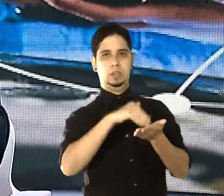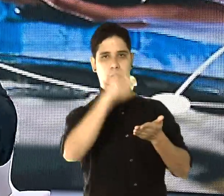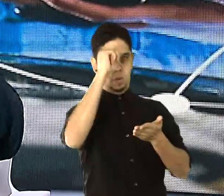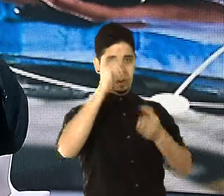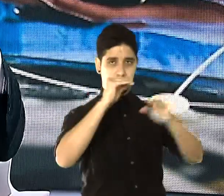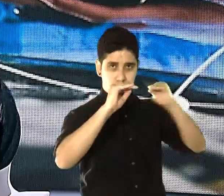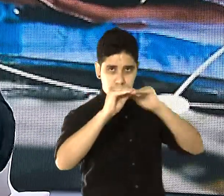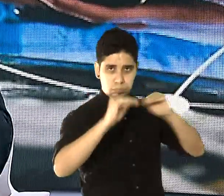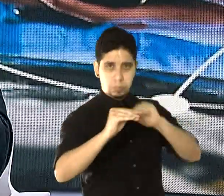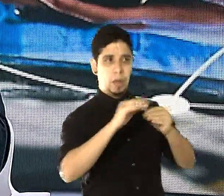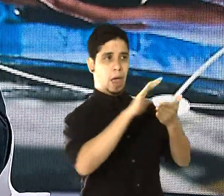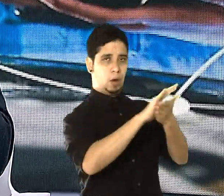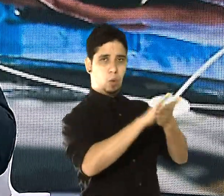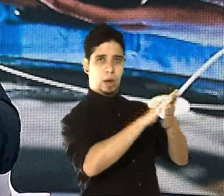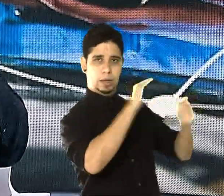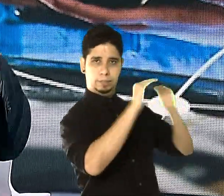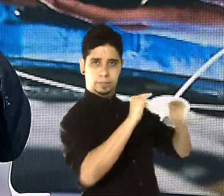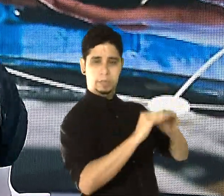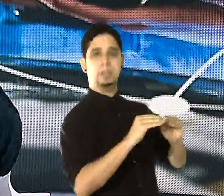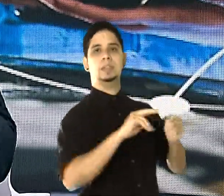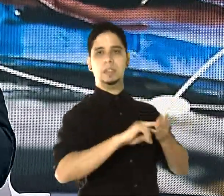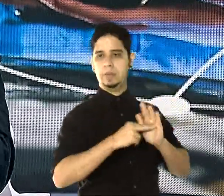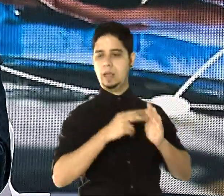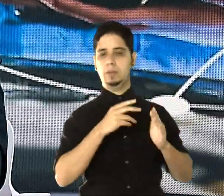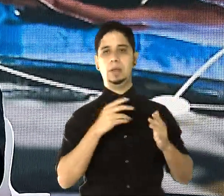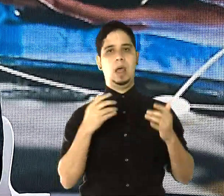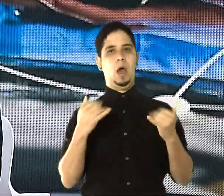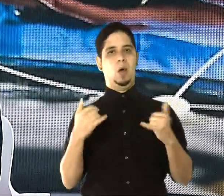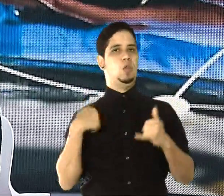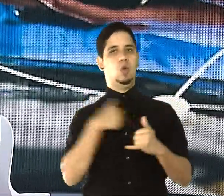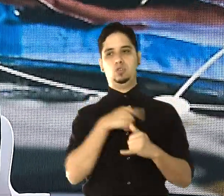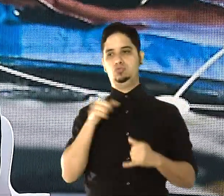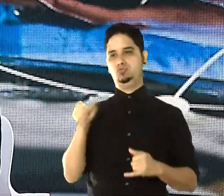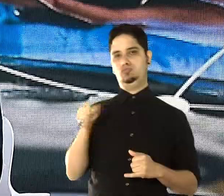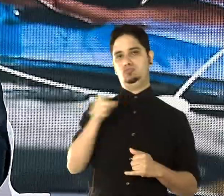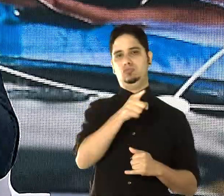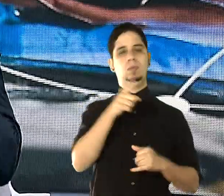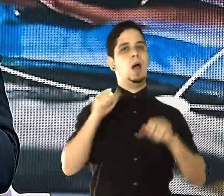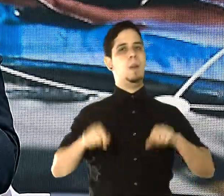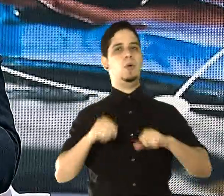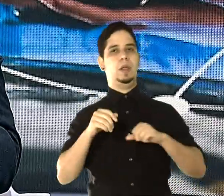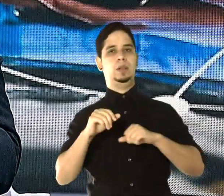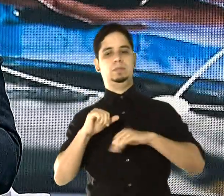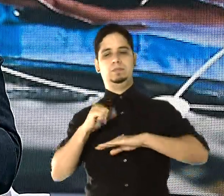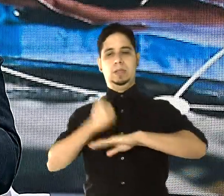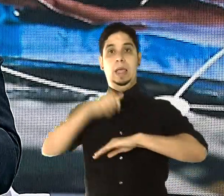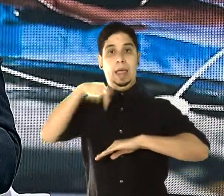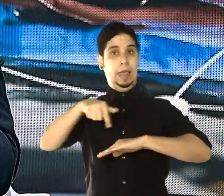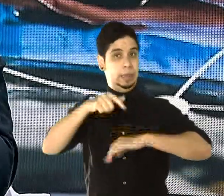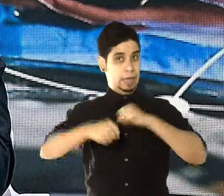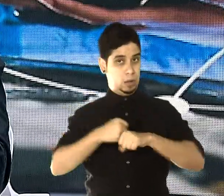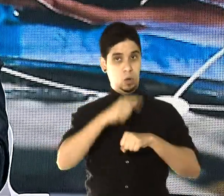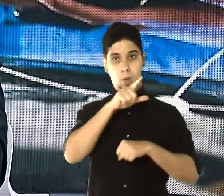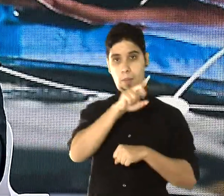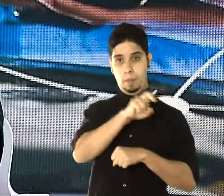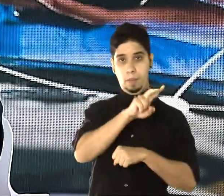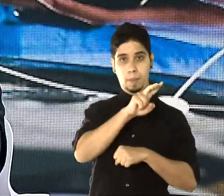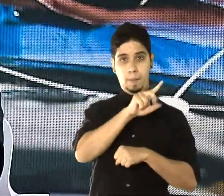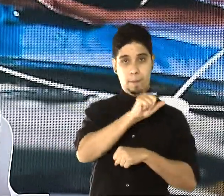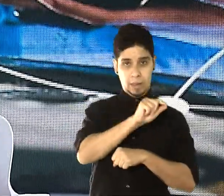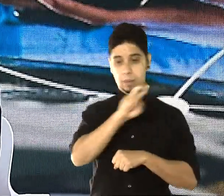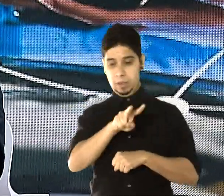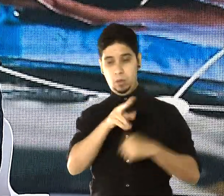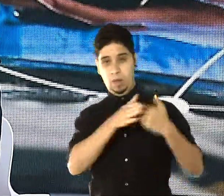Así que todo eso finalmente se va a poder ahora reconstruir este año 2022 comenzando, y ponemos